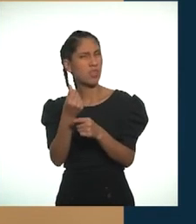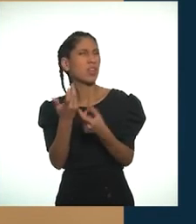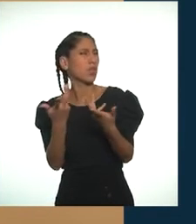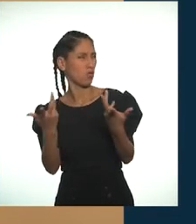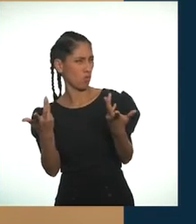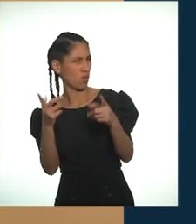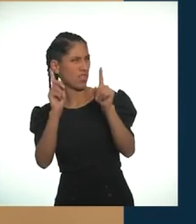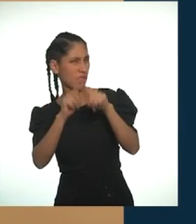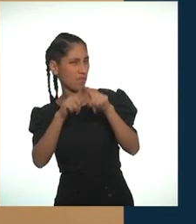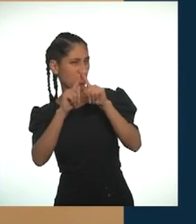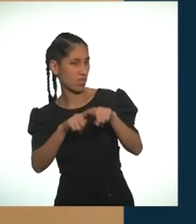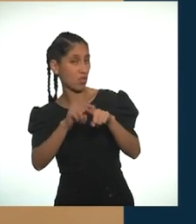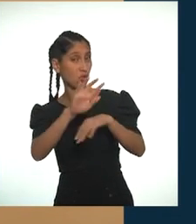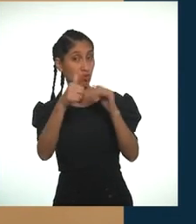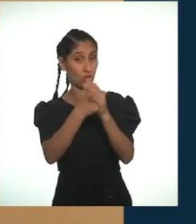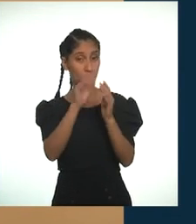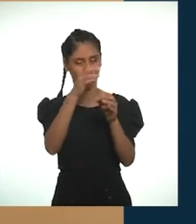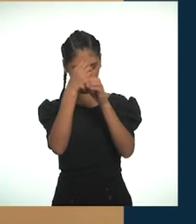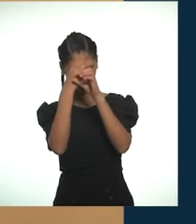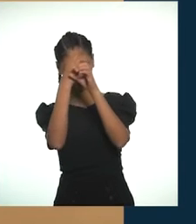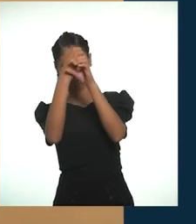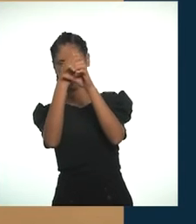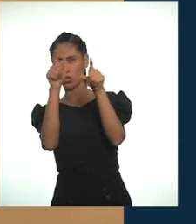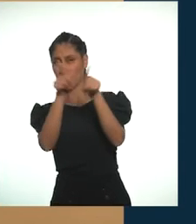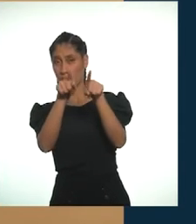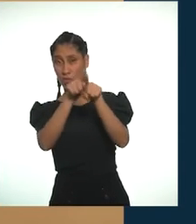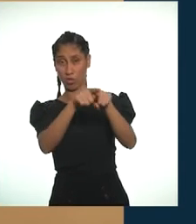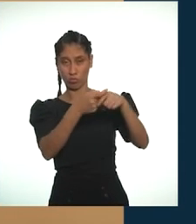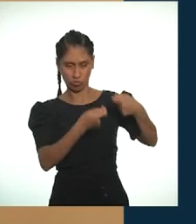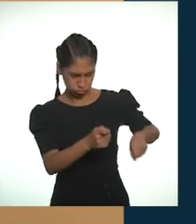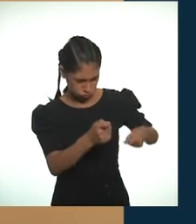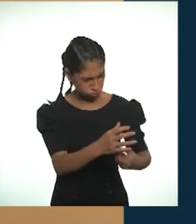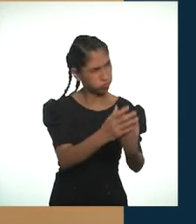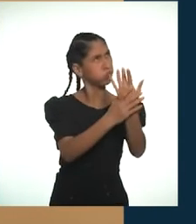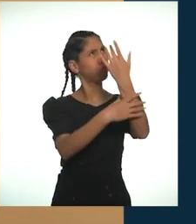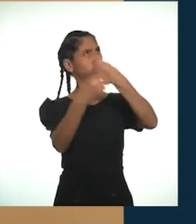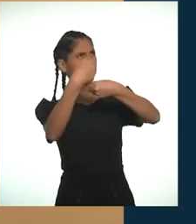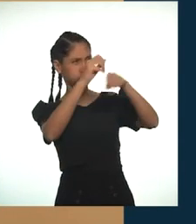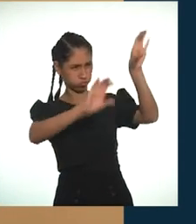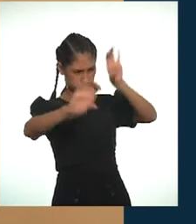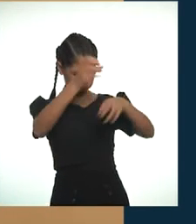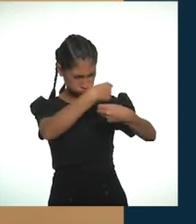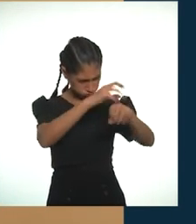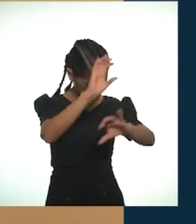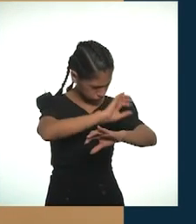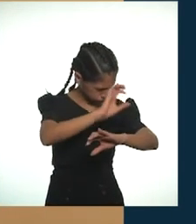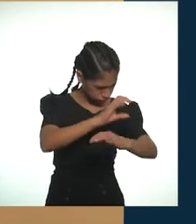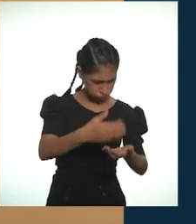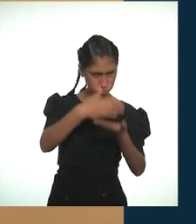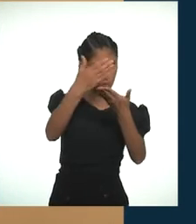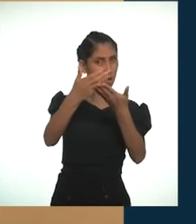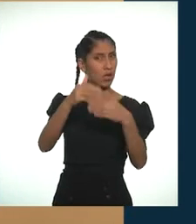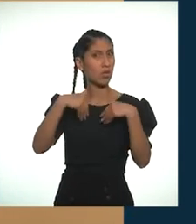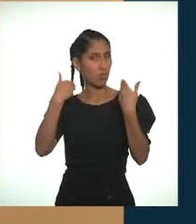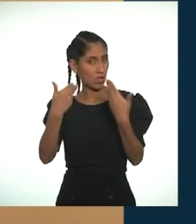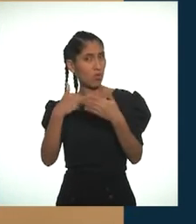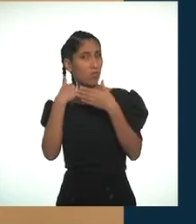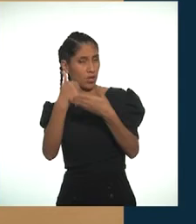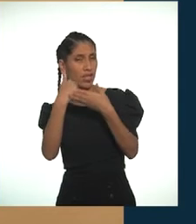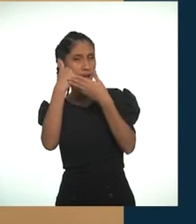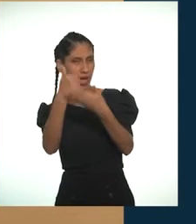diversidad, conocimientos y saberes ancestrales que permiten el uso y manejo de